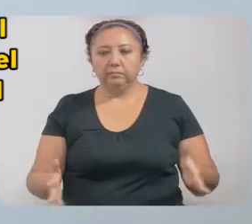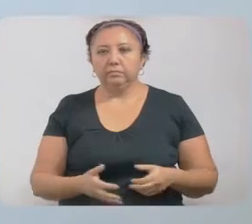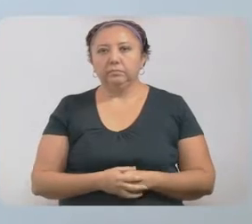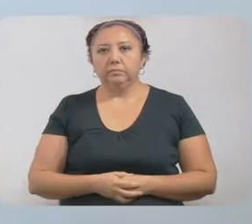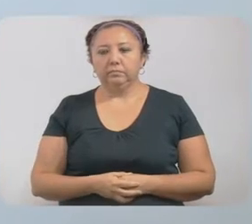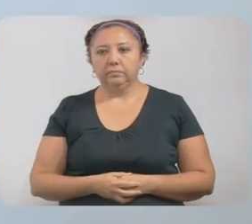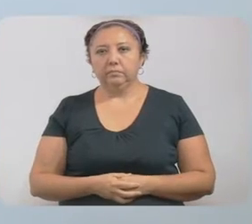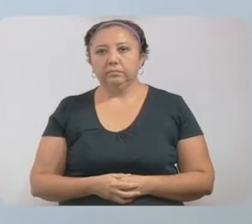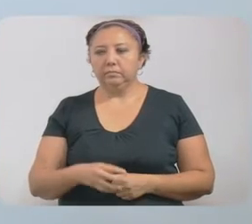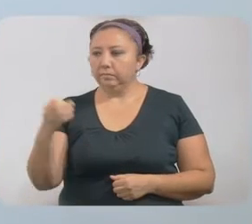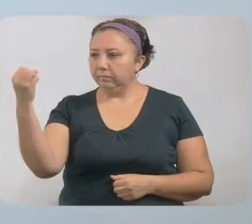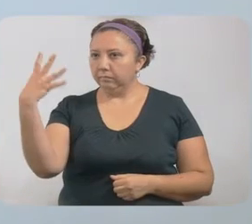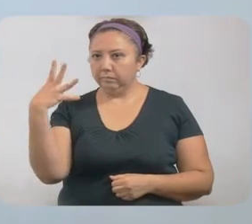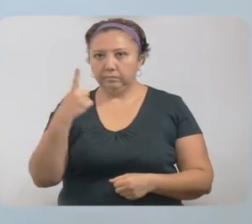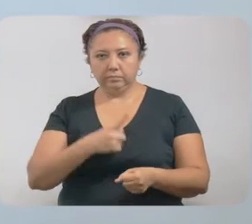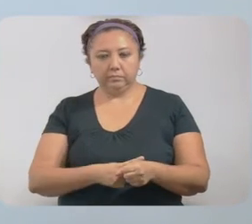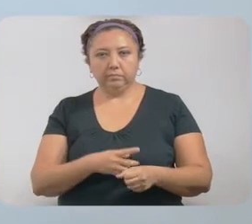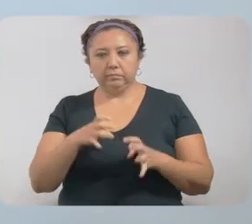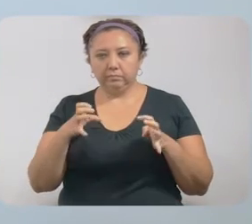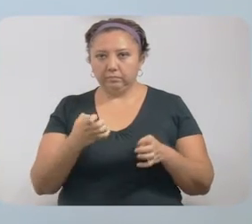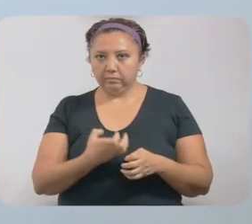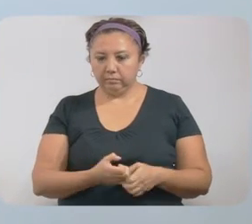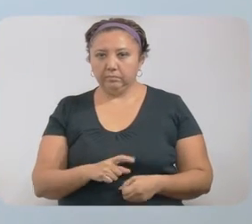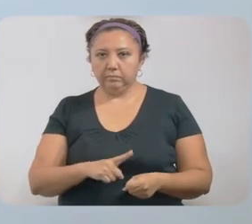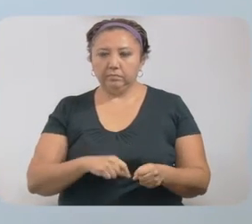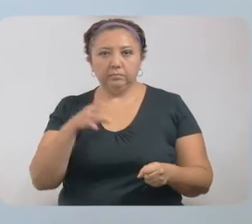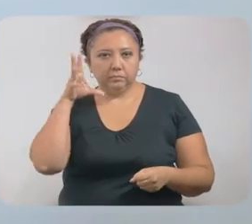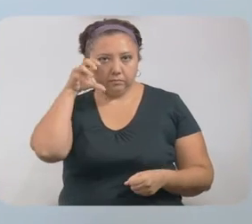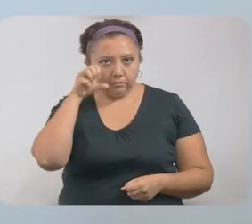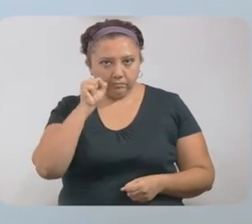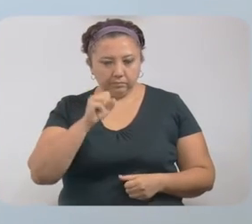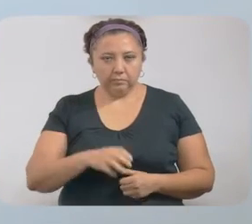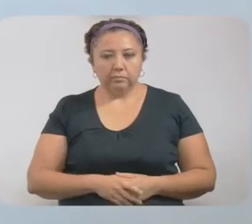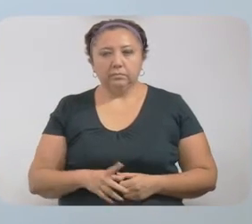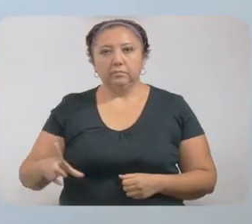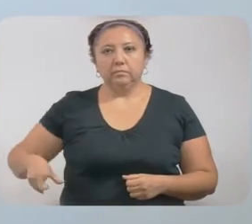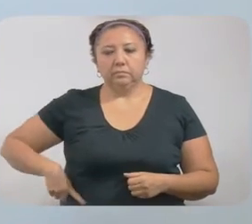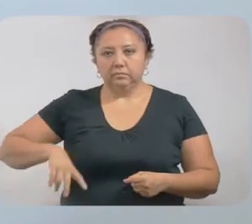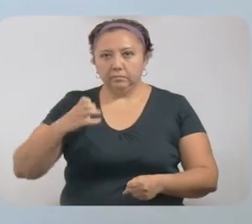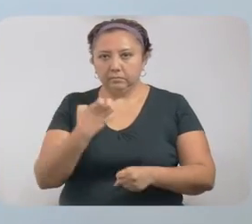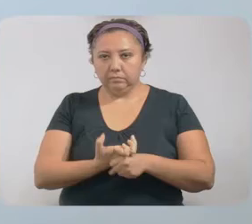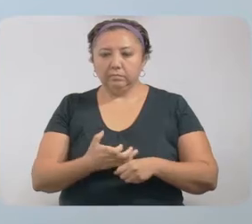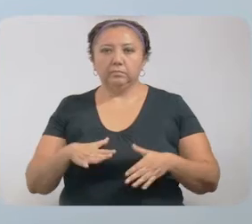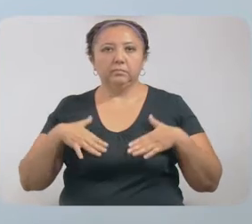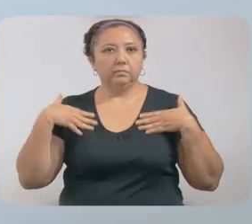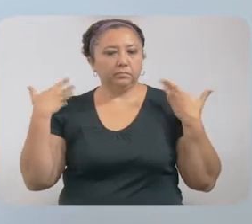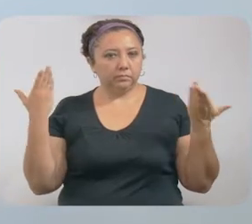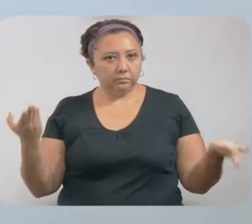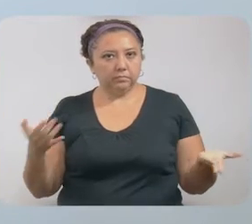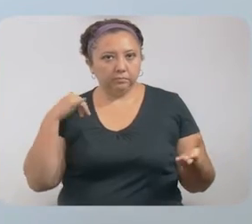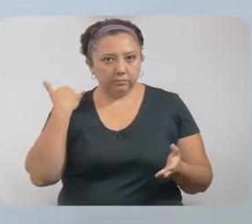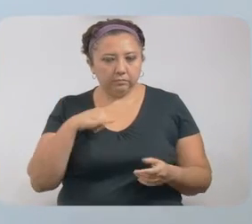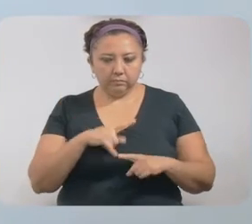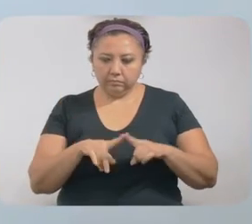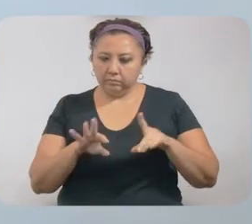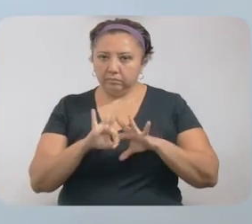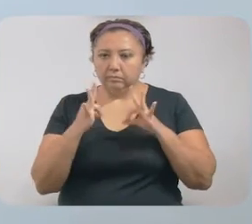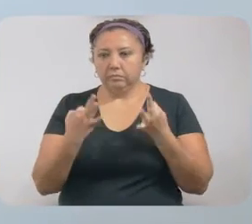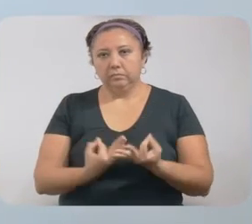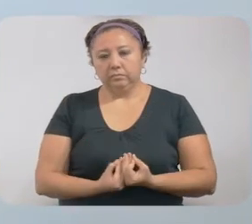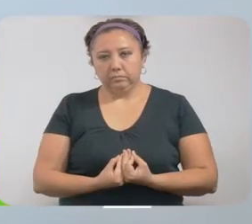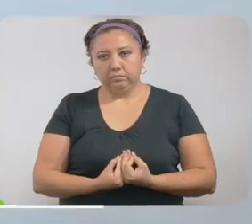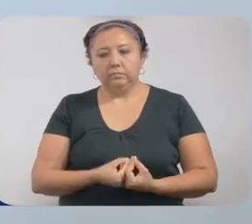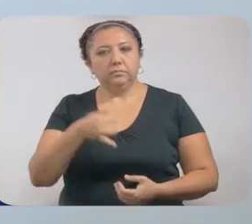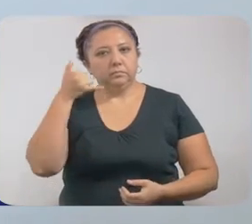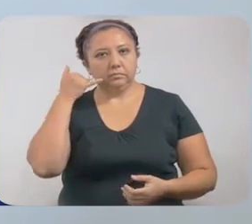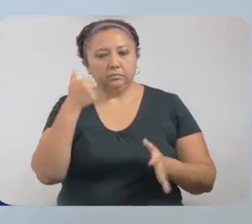El semáforo epidemiológico estatal está en naranja. El gobierno del estado ha puesto a disposición de los yucatecos diversos canales.